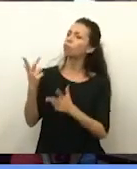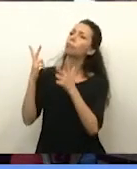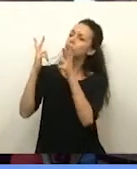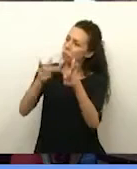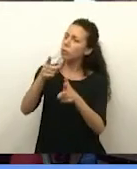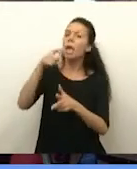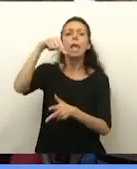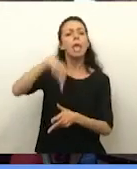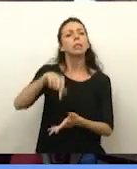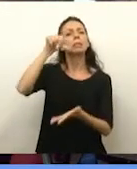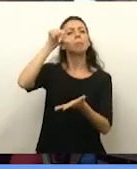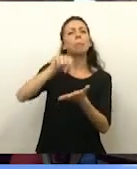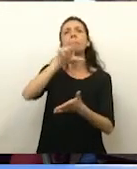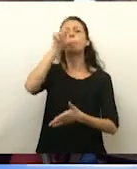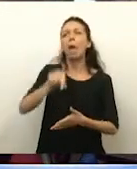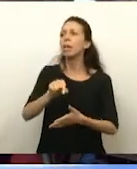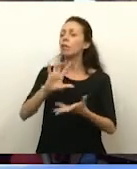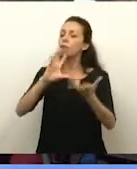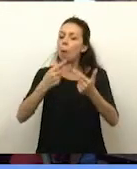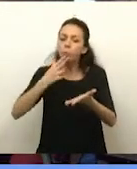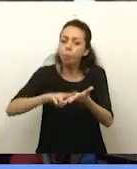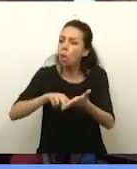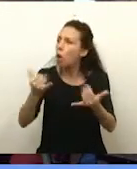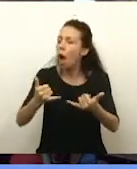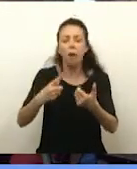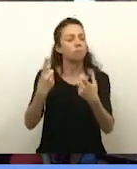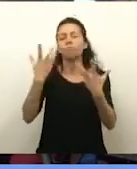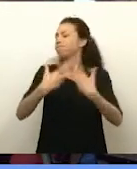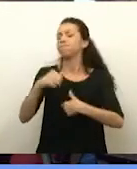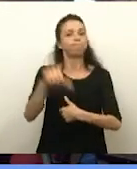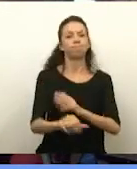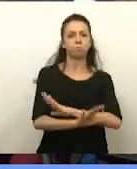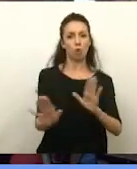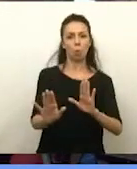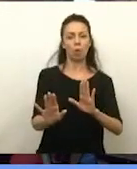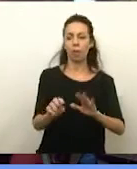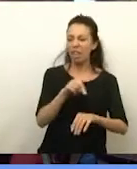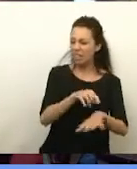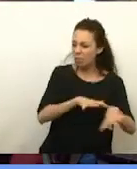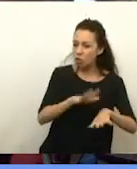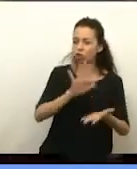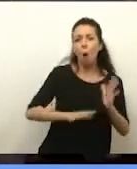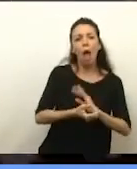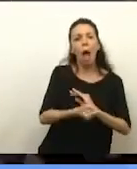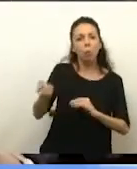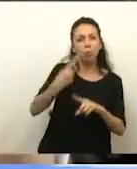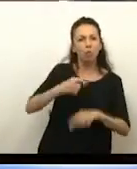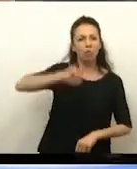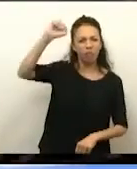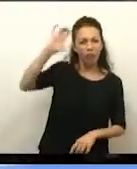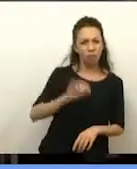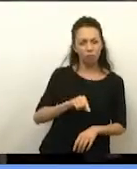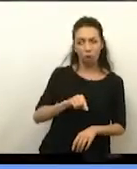que no puede seguir funcionando con los impuestos que tiene y esta situación del ajuste por inflación lo dijo antes de ser